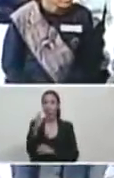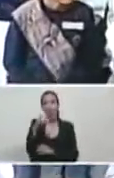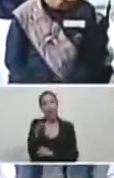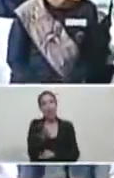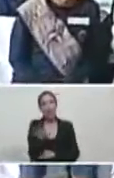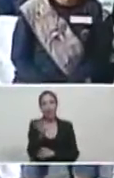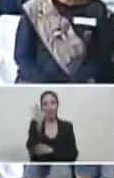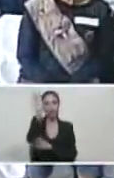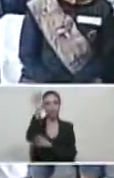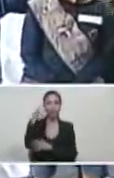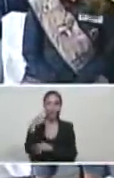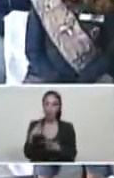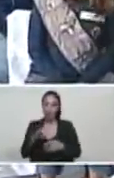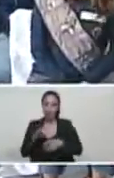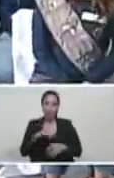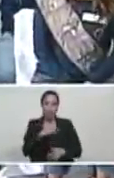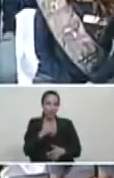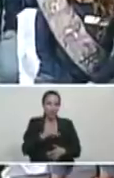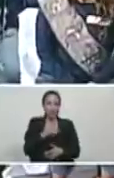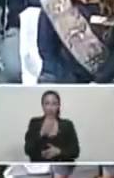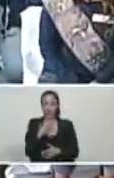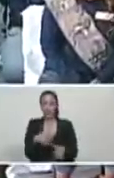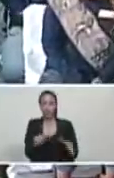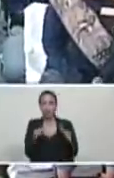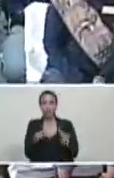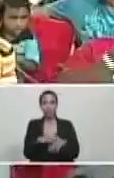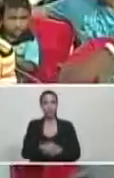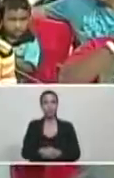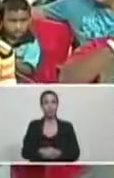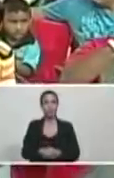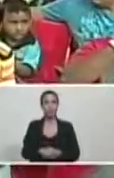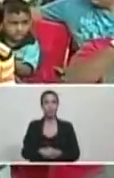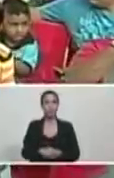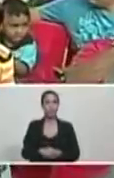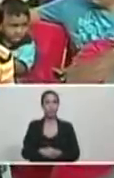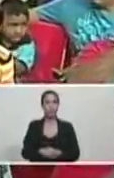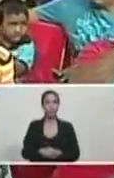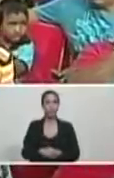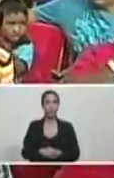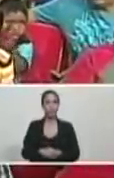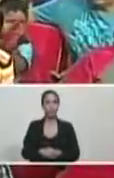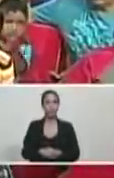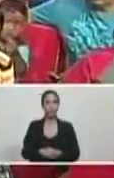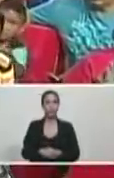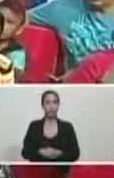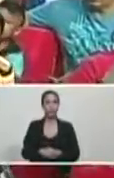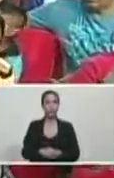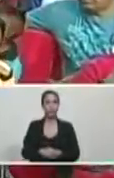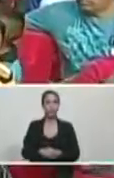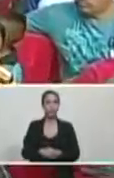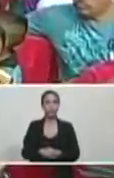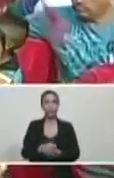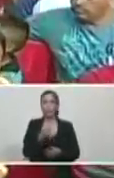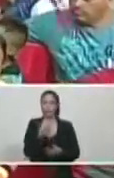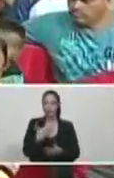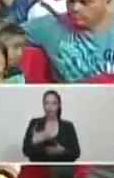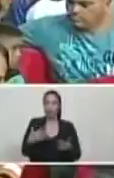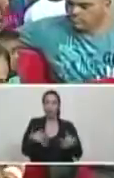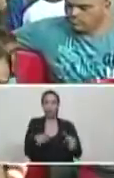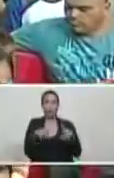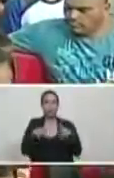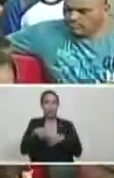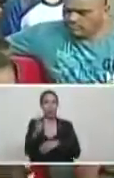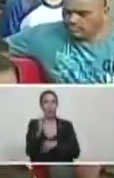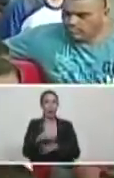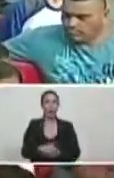Repano. Bellísimo todo, nuestra ciudad capital, nuestra hermosa ciudad de Caracas. Estamos